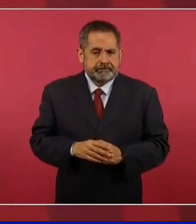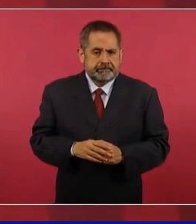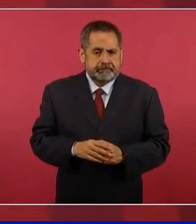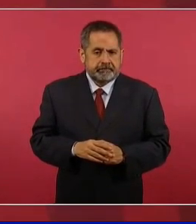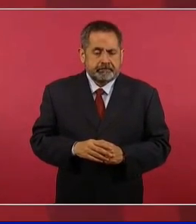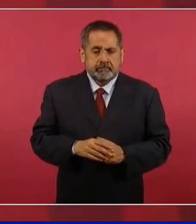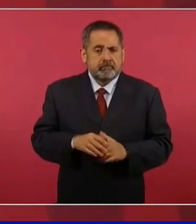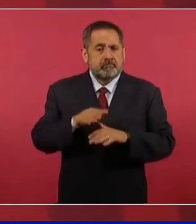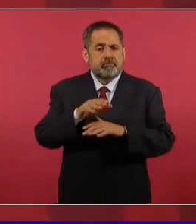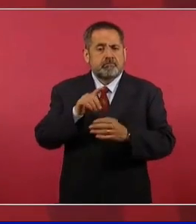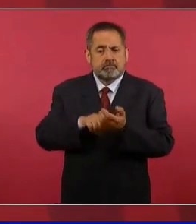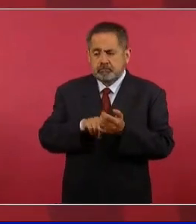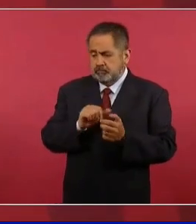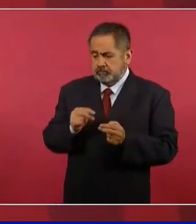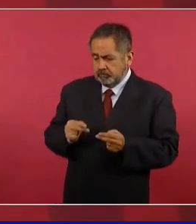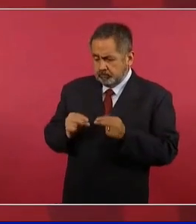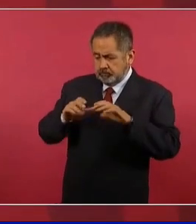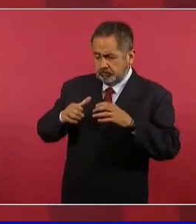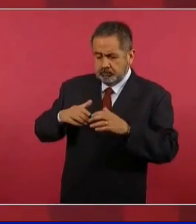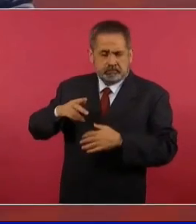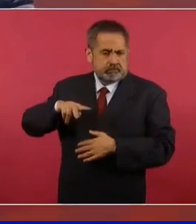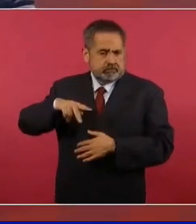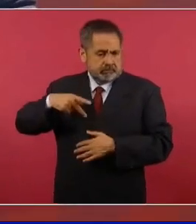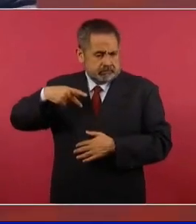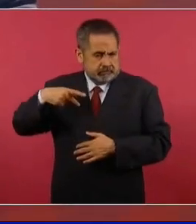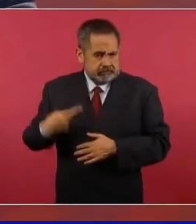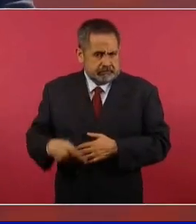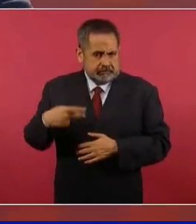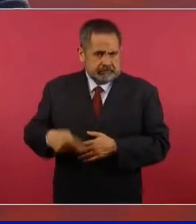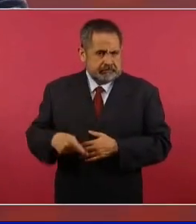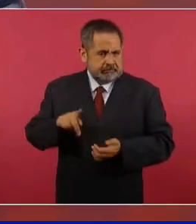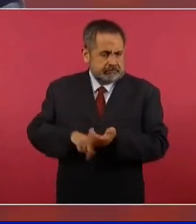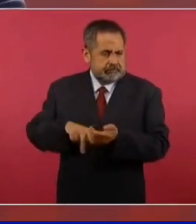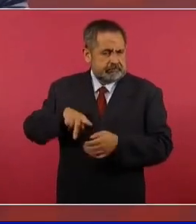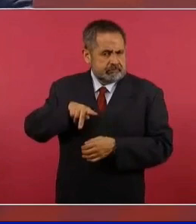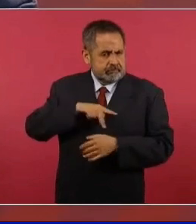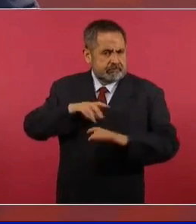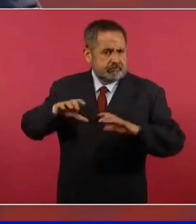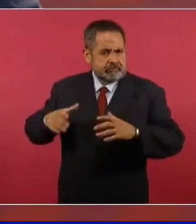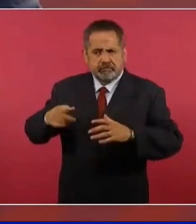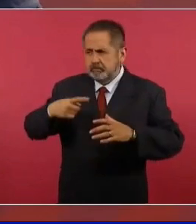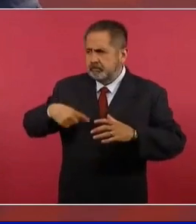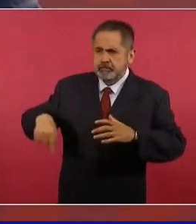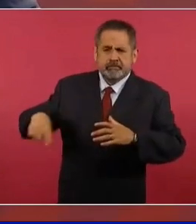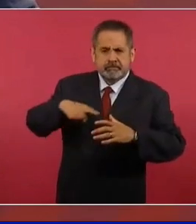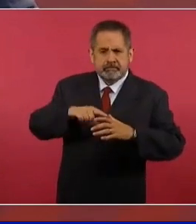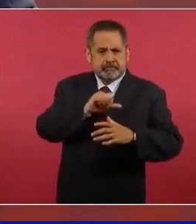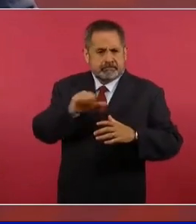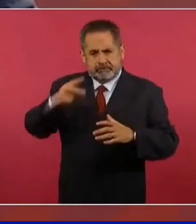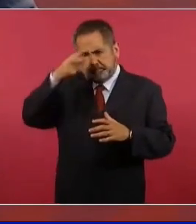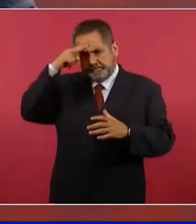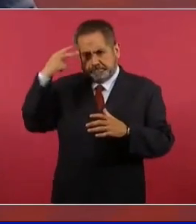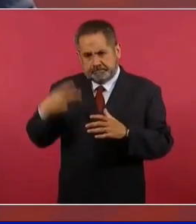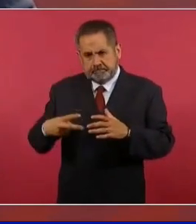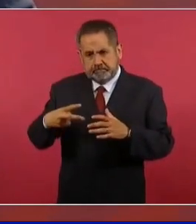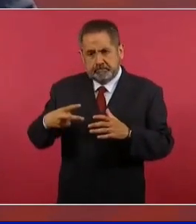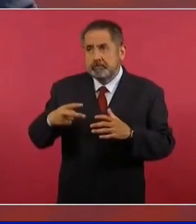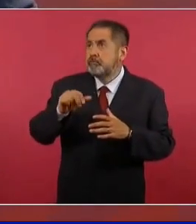intervenga en asuntos que solo corresponden, que solo competen a los